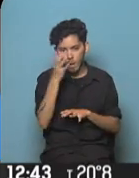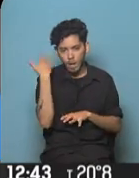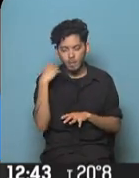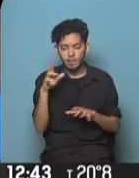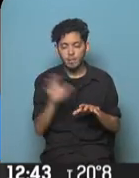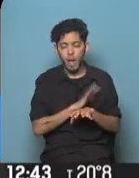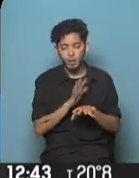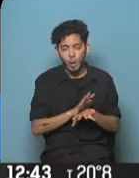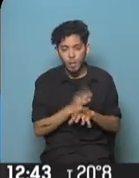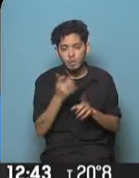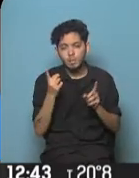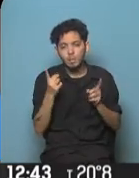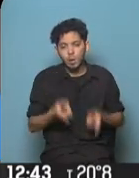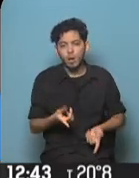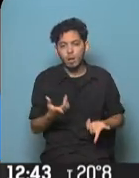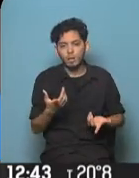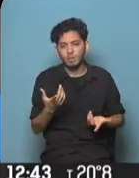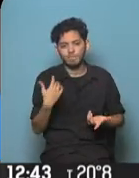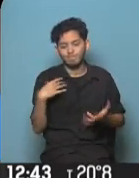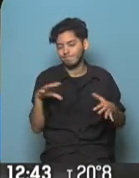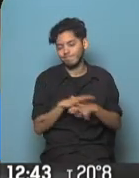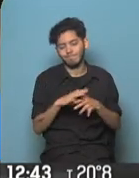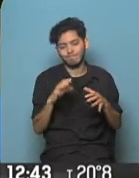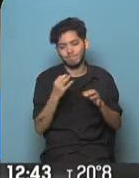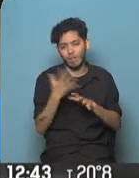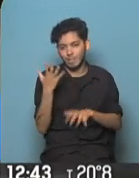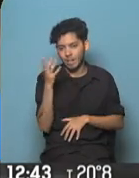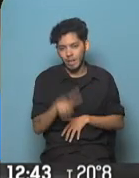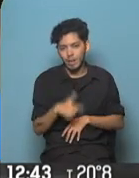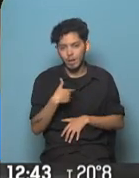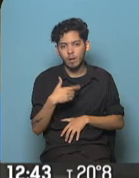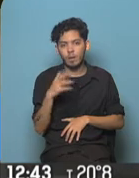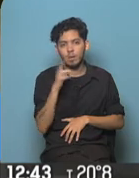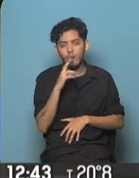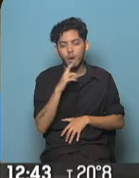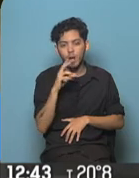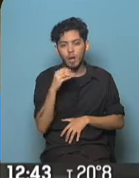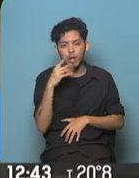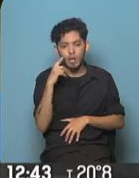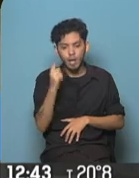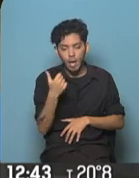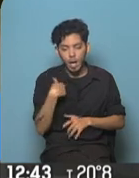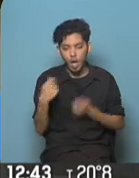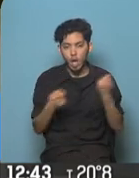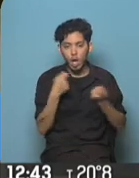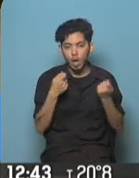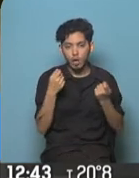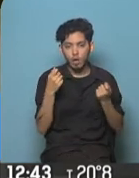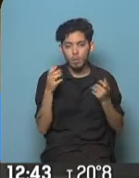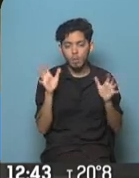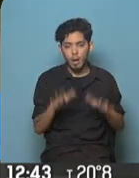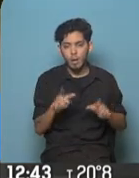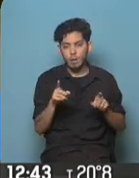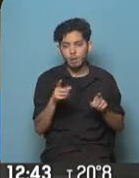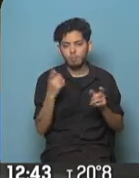en cambio, o sea, se comían la cámara al final. Mónica García es una coreógrafa de danza que también ha actuado en